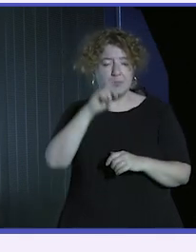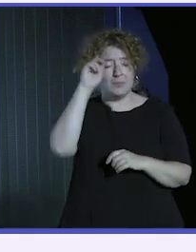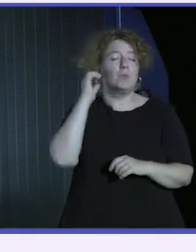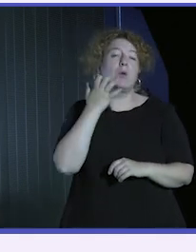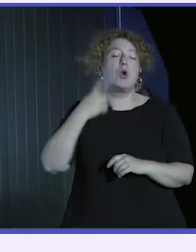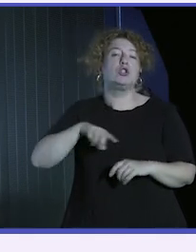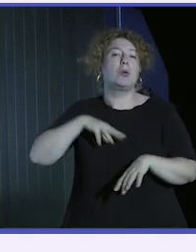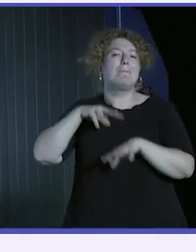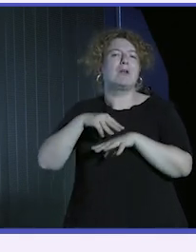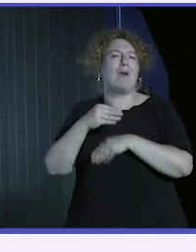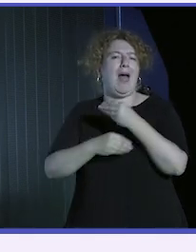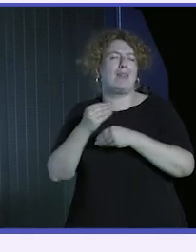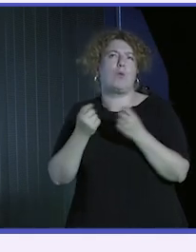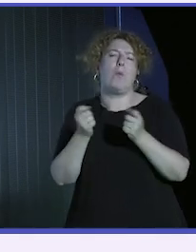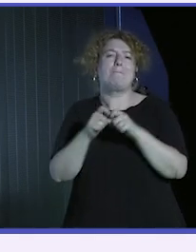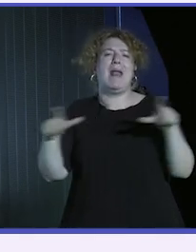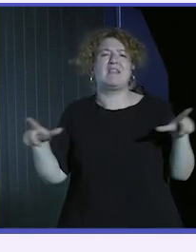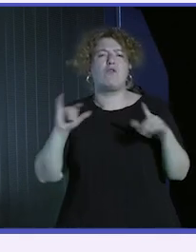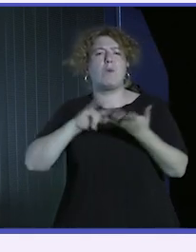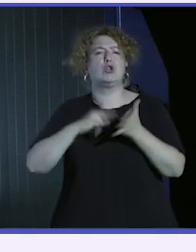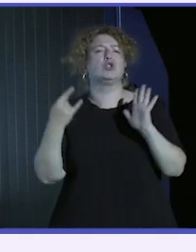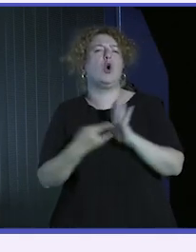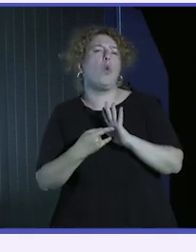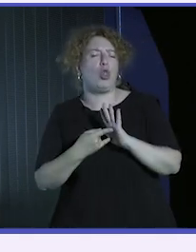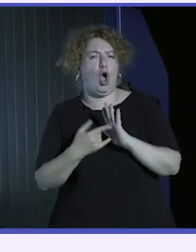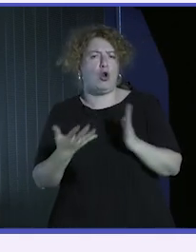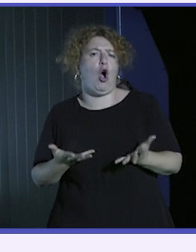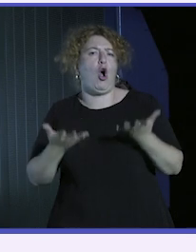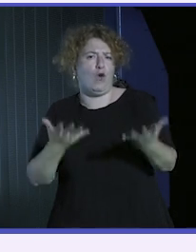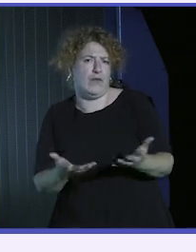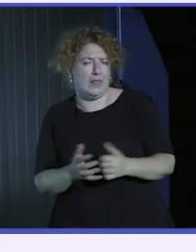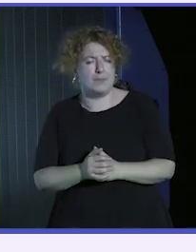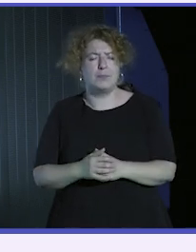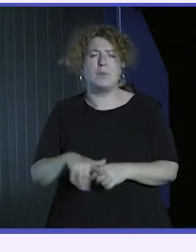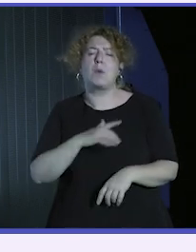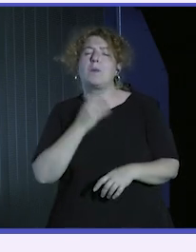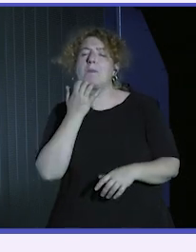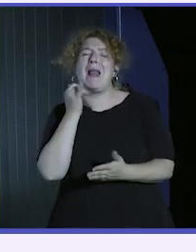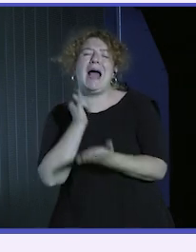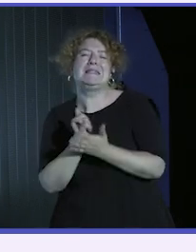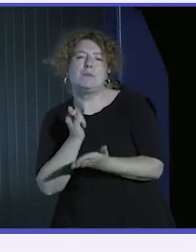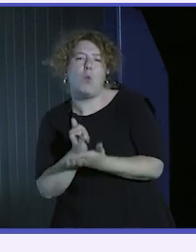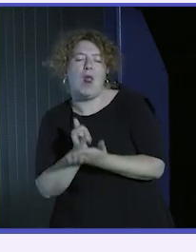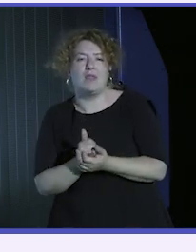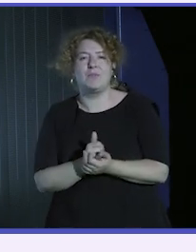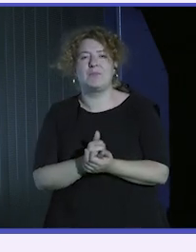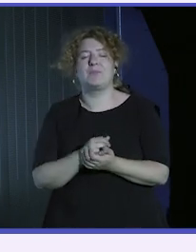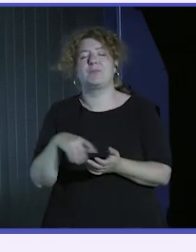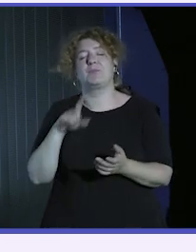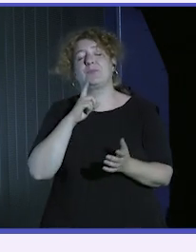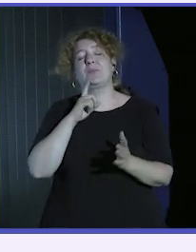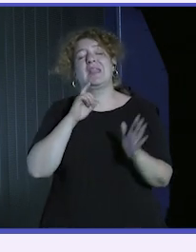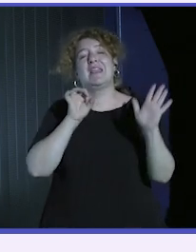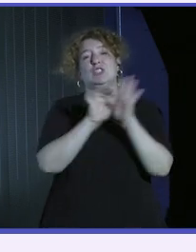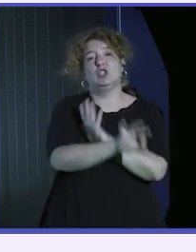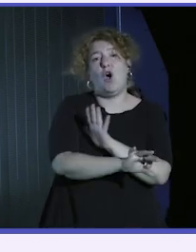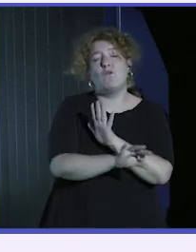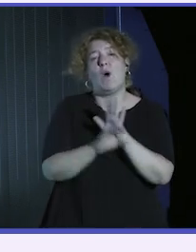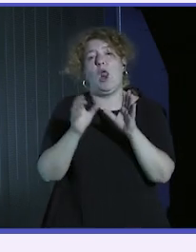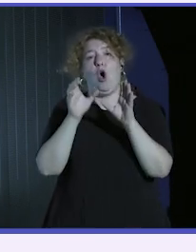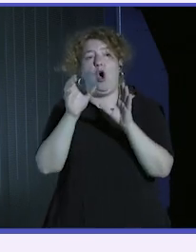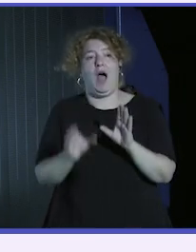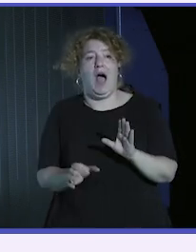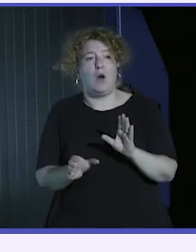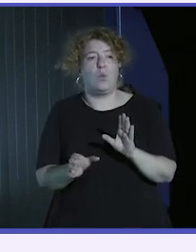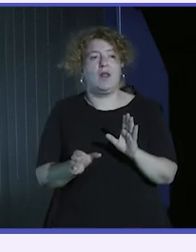plataforma, un ecosistema de soluciones que permiten acceder a simulaciones tanto de hardware como de software cuántico, para